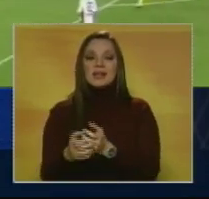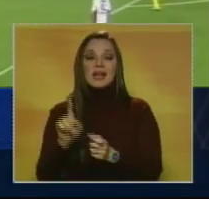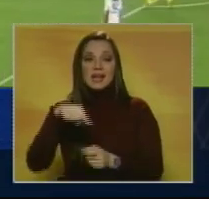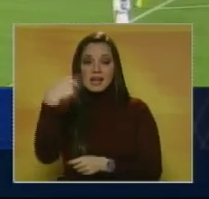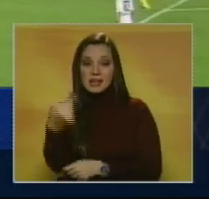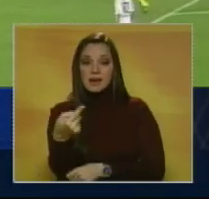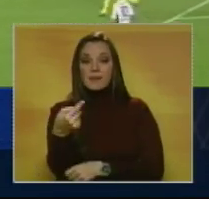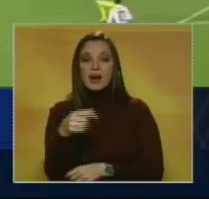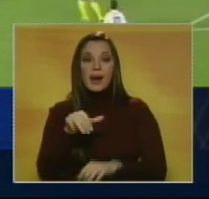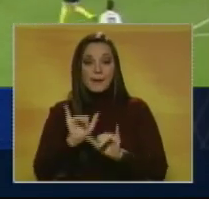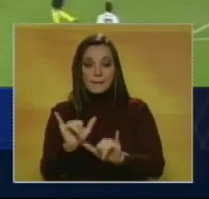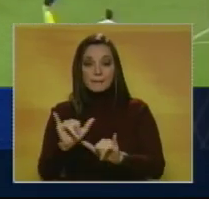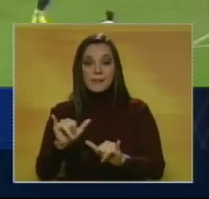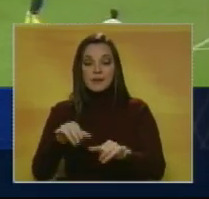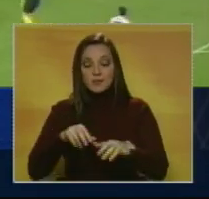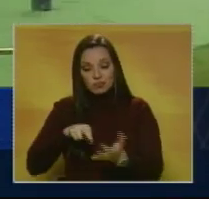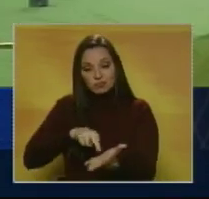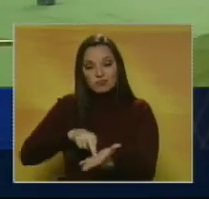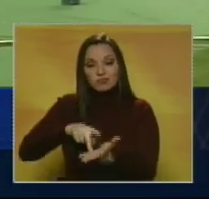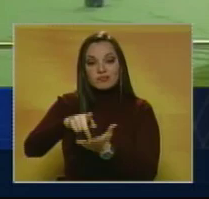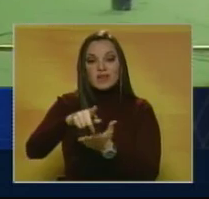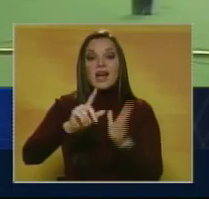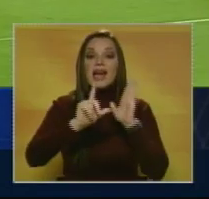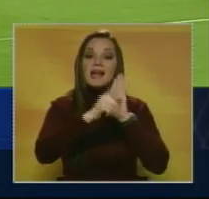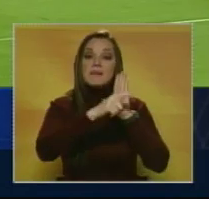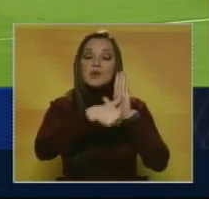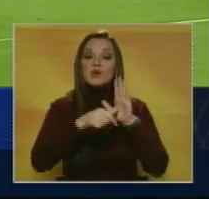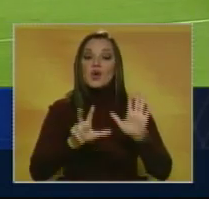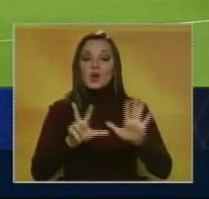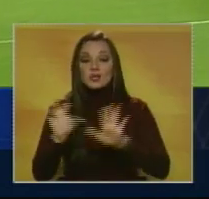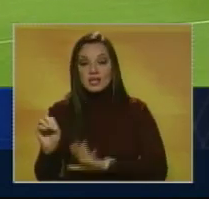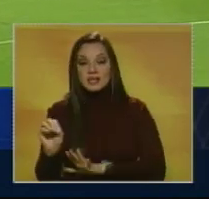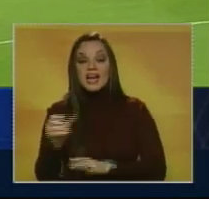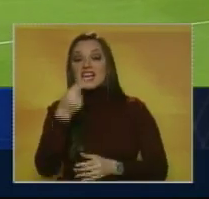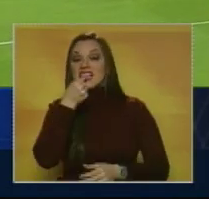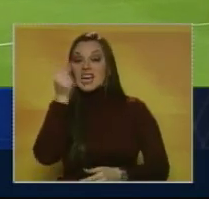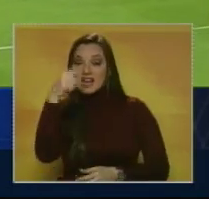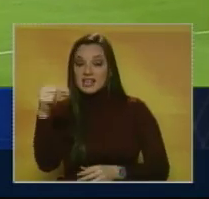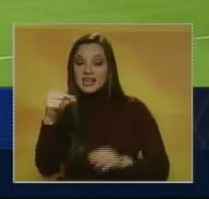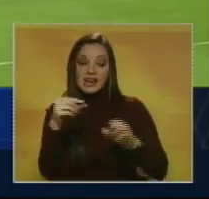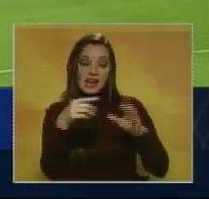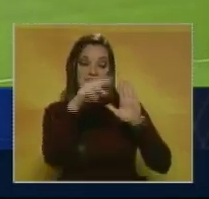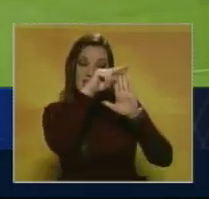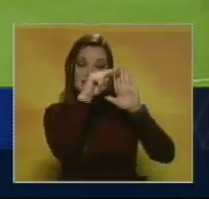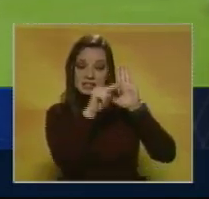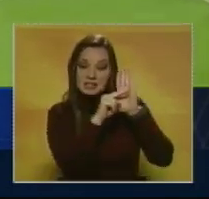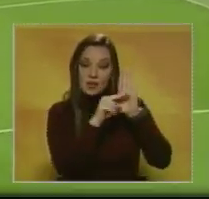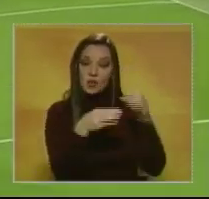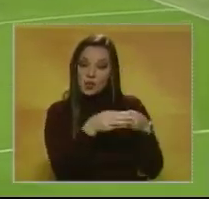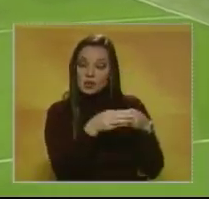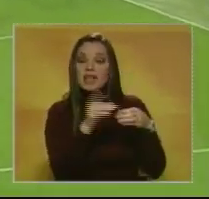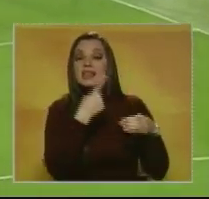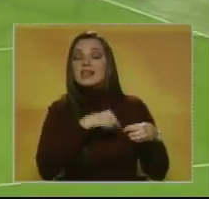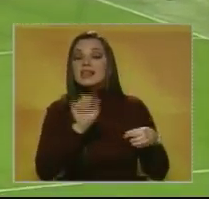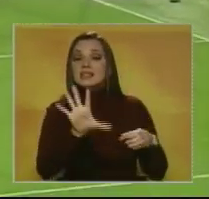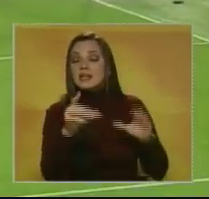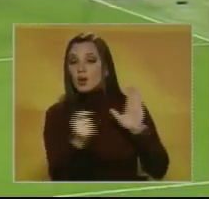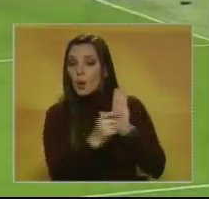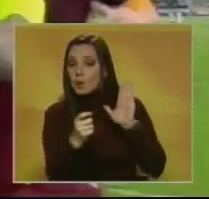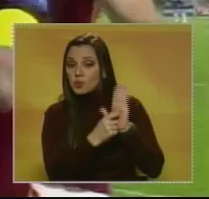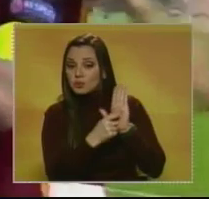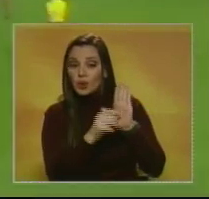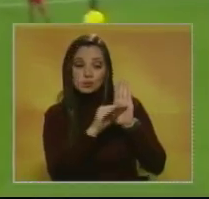tanto de penal de Pjanic al minuto 80. Así los italianos quedan en el segundo lugar del grupo E con 5 puntos a 5 unidades del